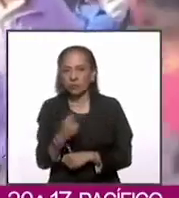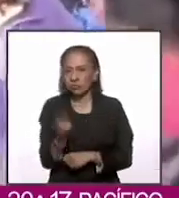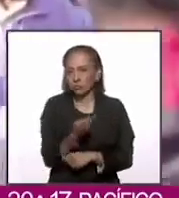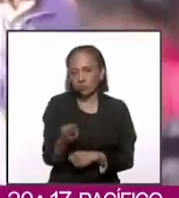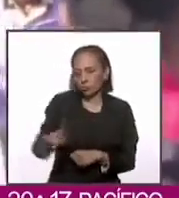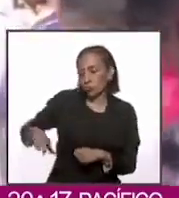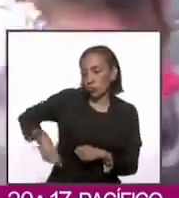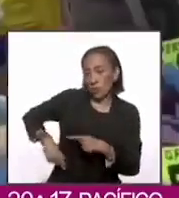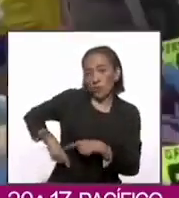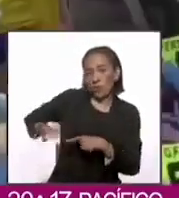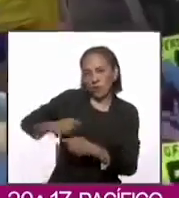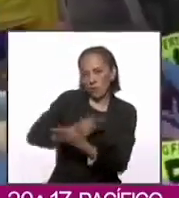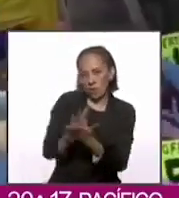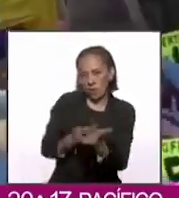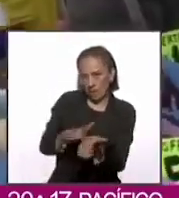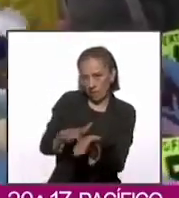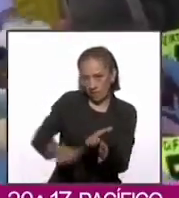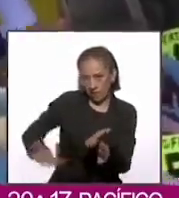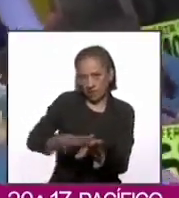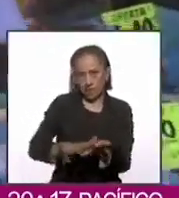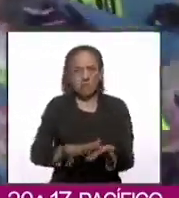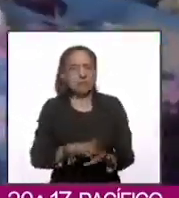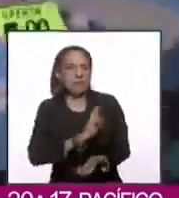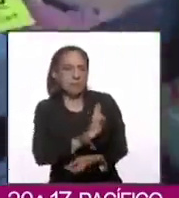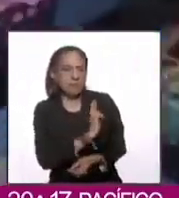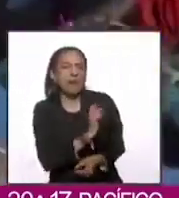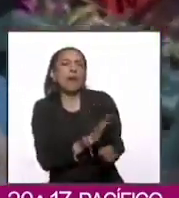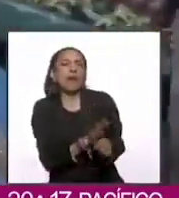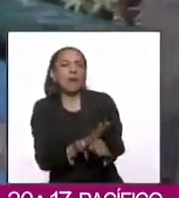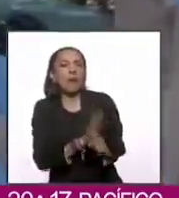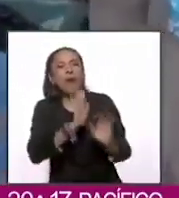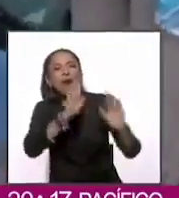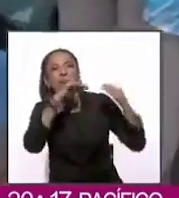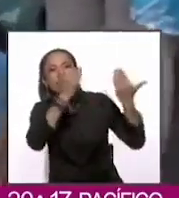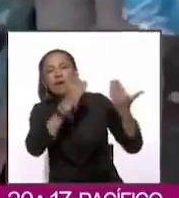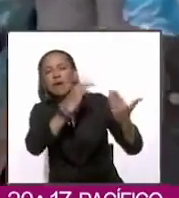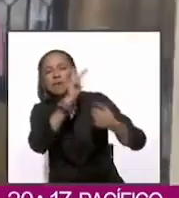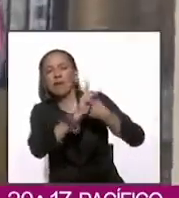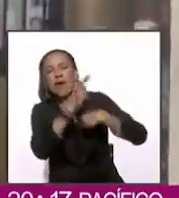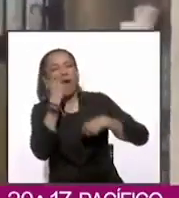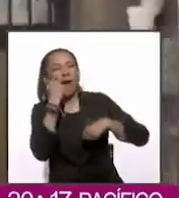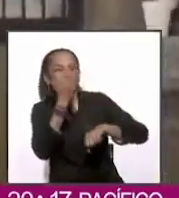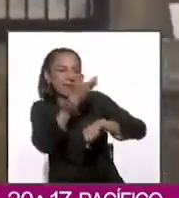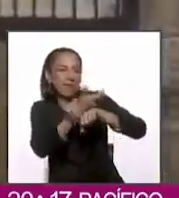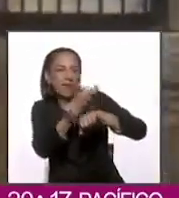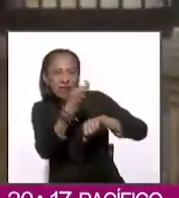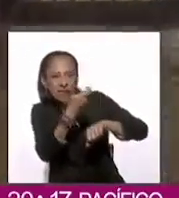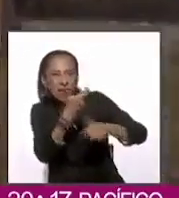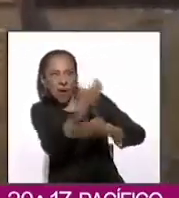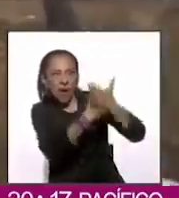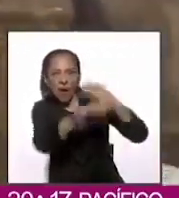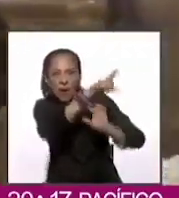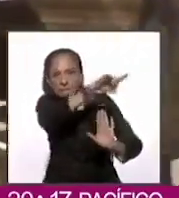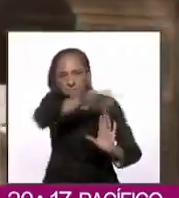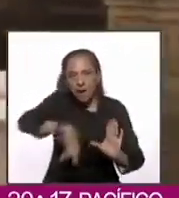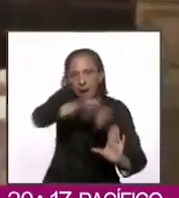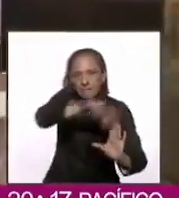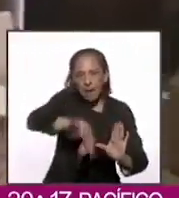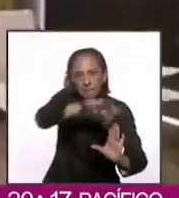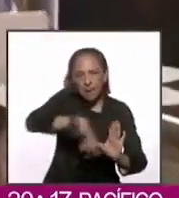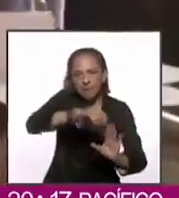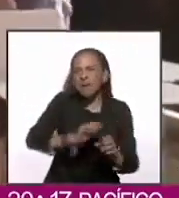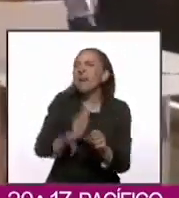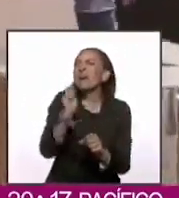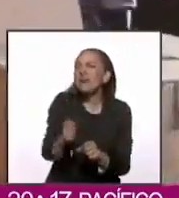básicamente los programas sociales y las privadas son principalmente las remesas. Y lo que vemos ahí, pues, es una medición, se le llama el coeficiente de